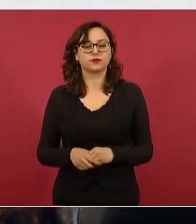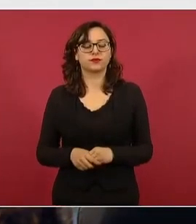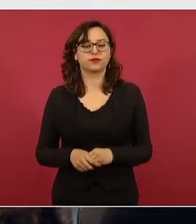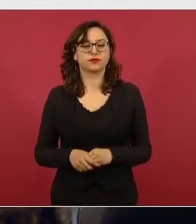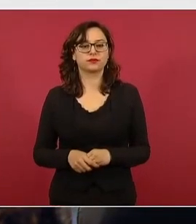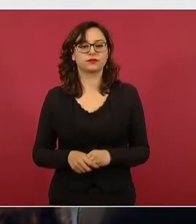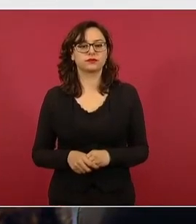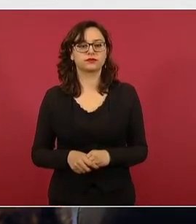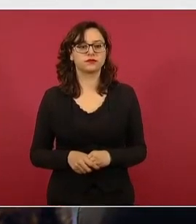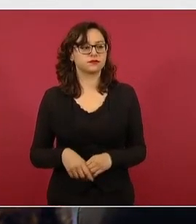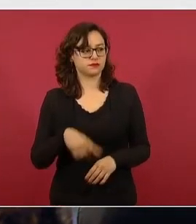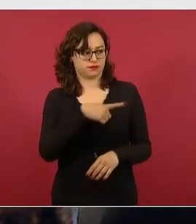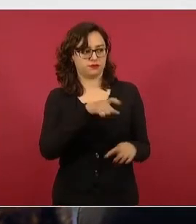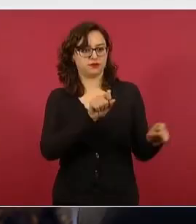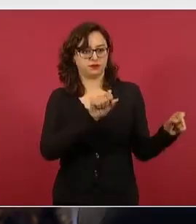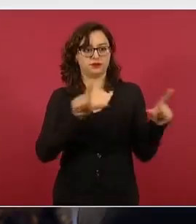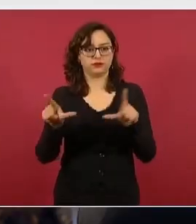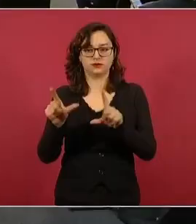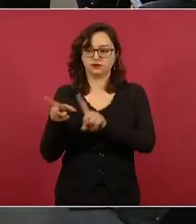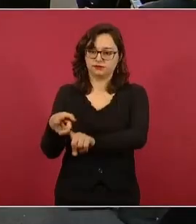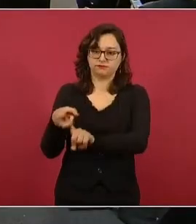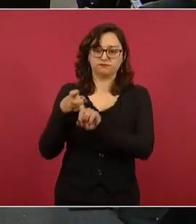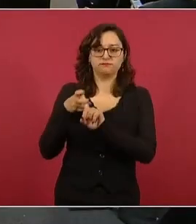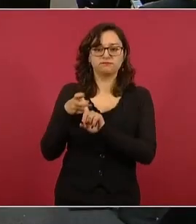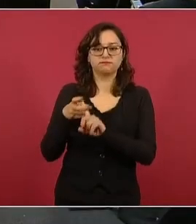¿No tienes la lámina de secuestro?